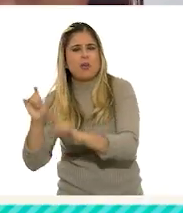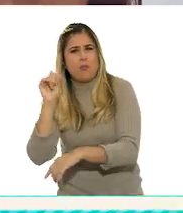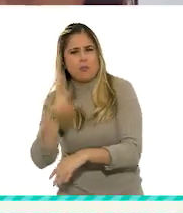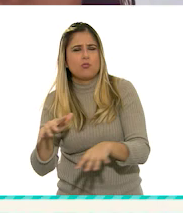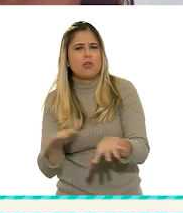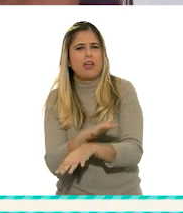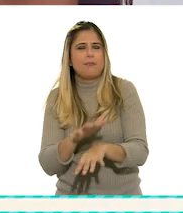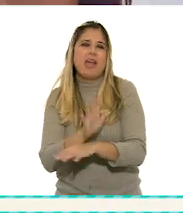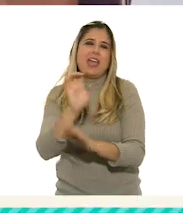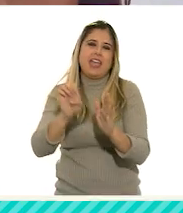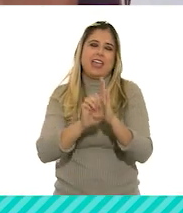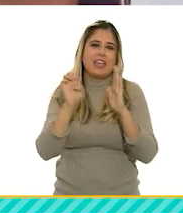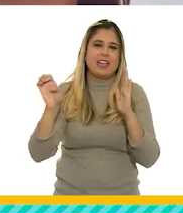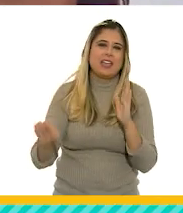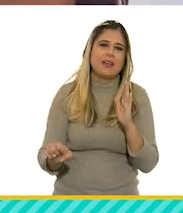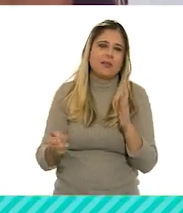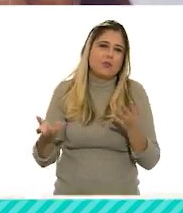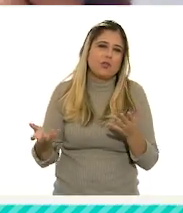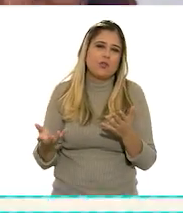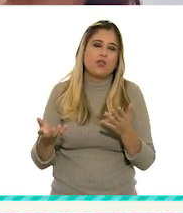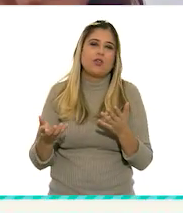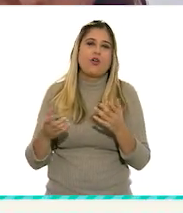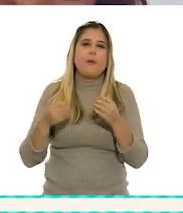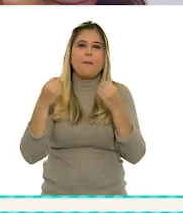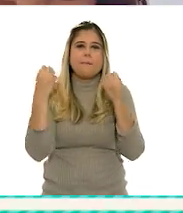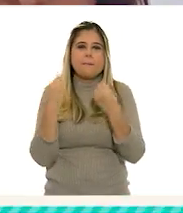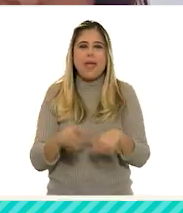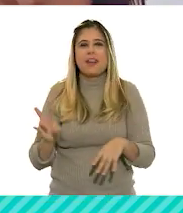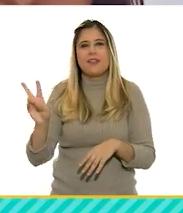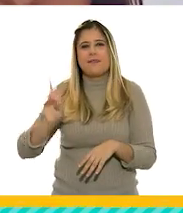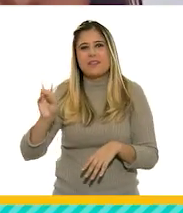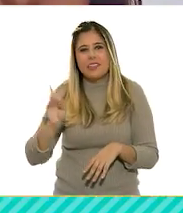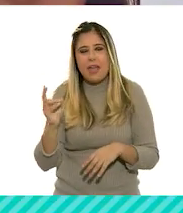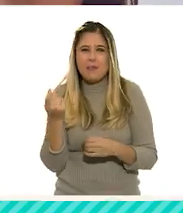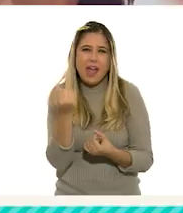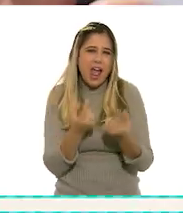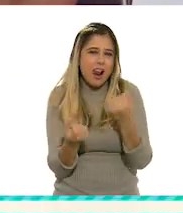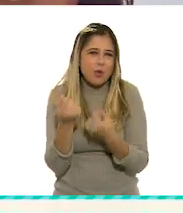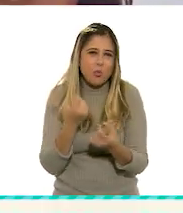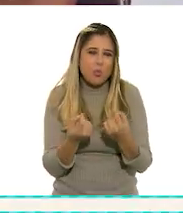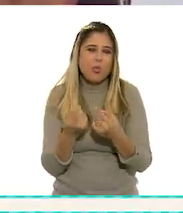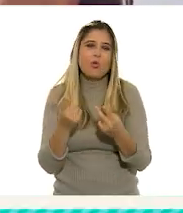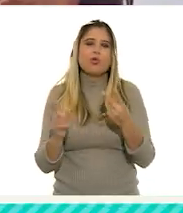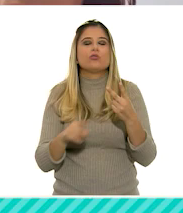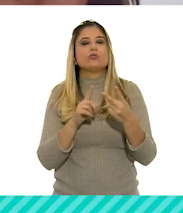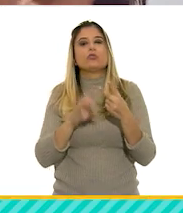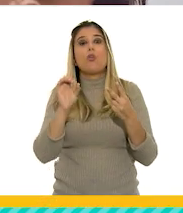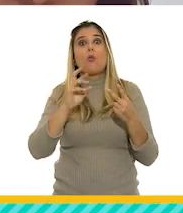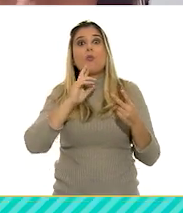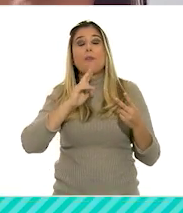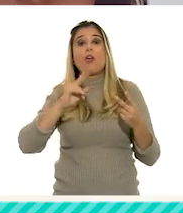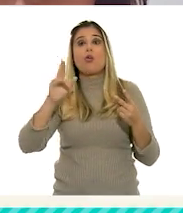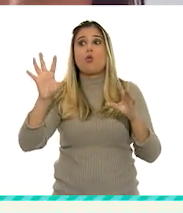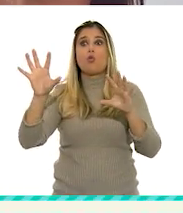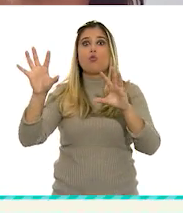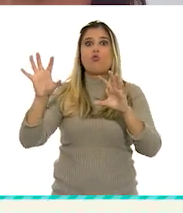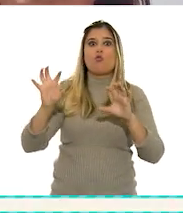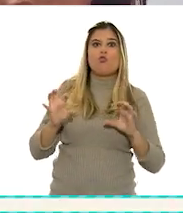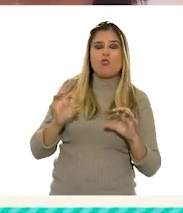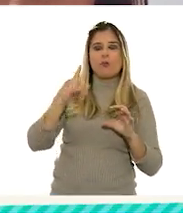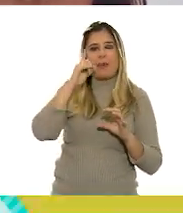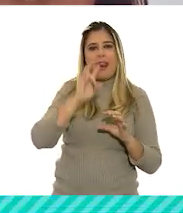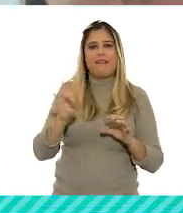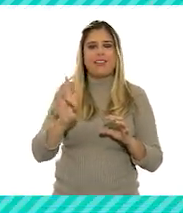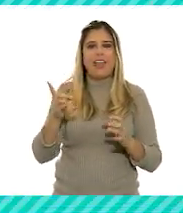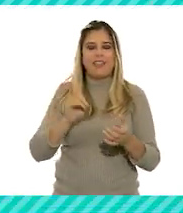como por ejemplo la pérdida de nutrientes en algunos casos, o una mejor absorción de los nutrientes por parte